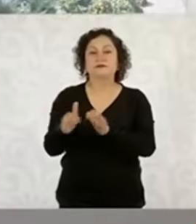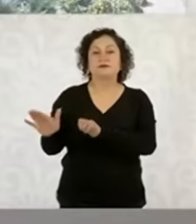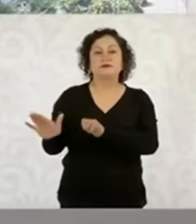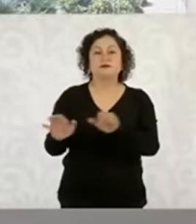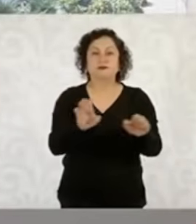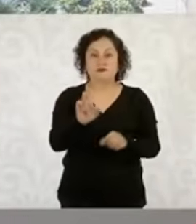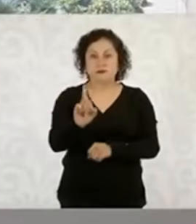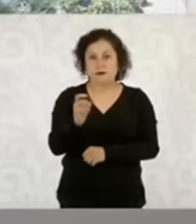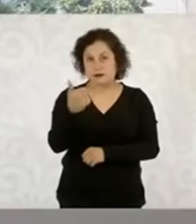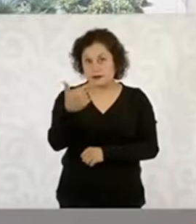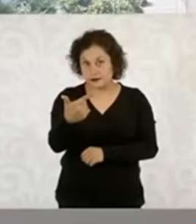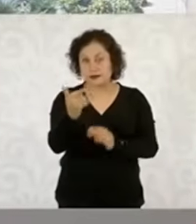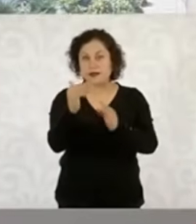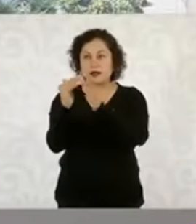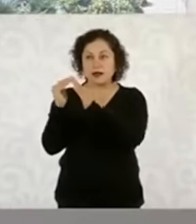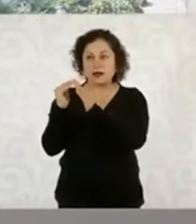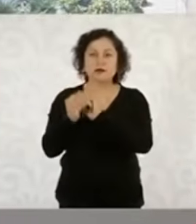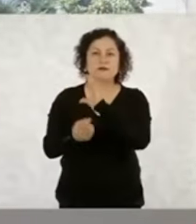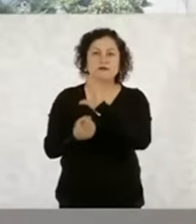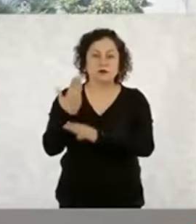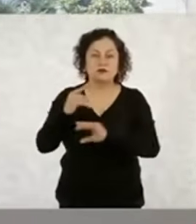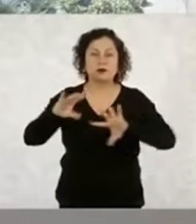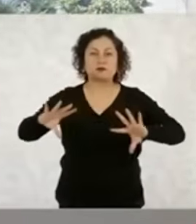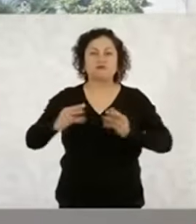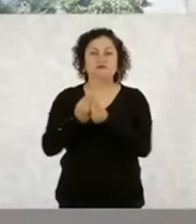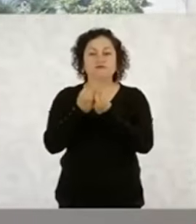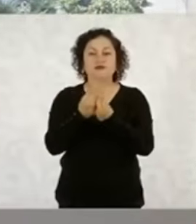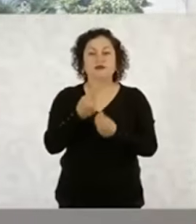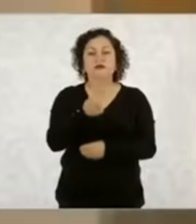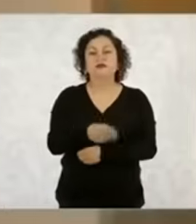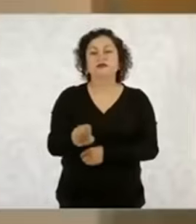36.637 viviendas nuevas, que hace un total de